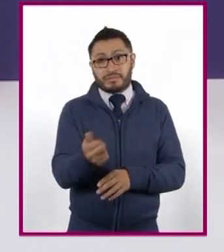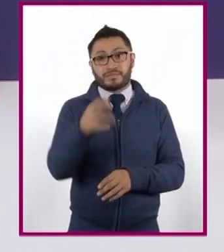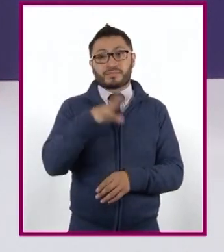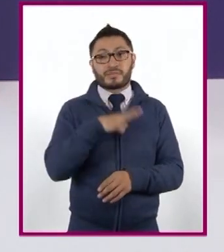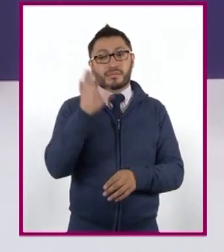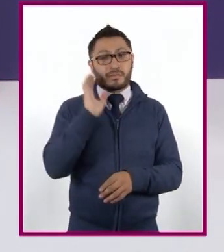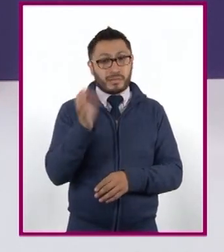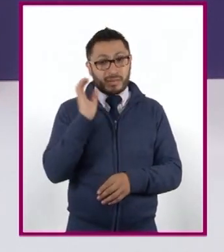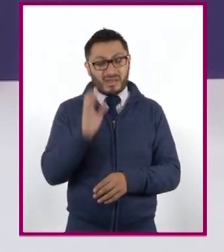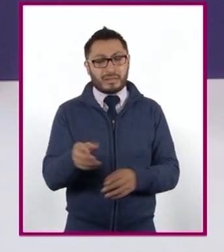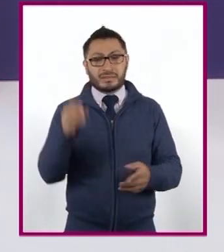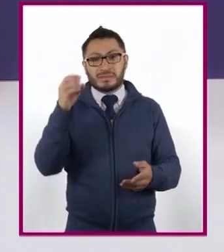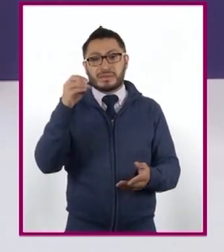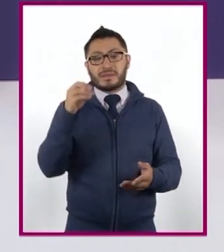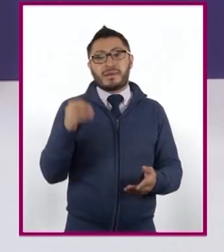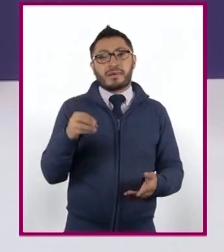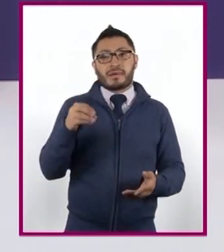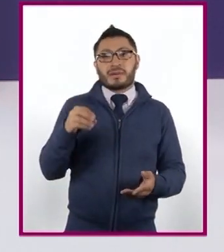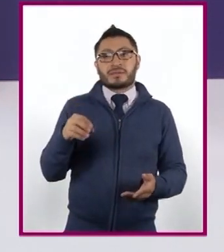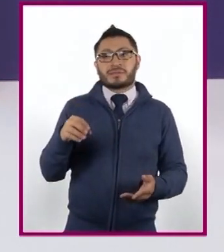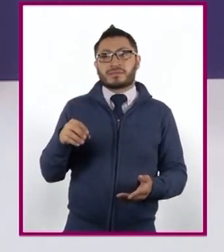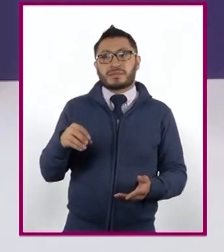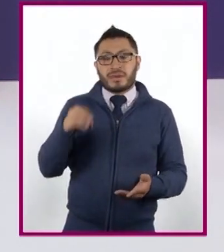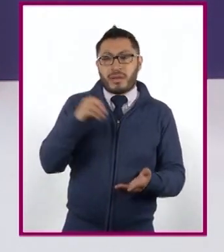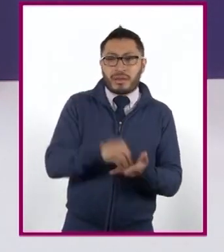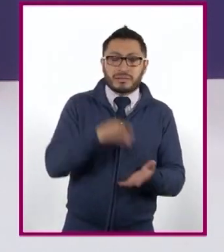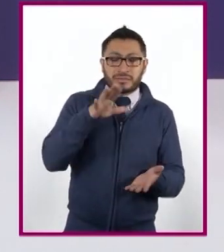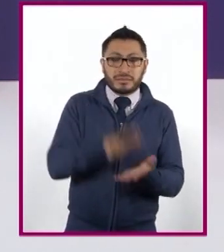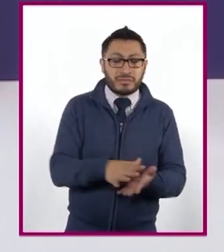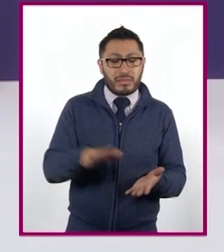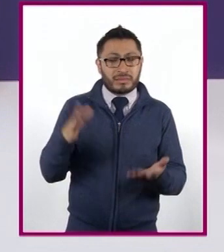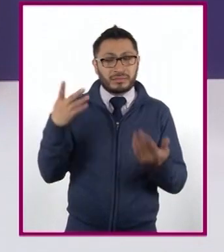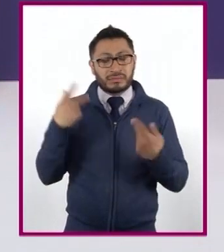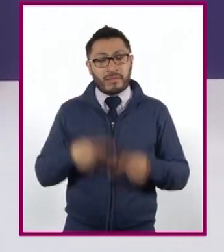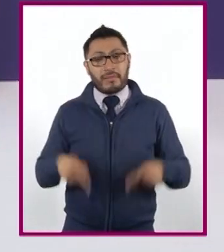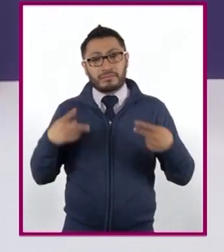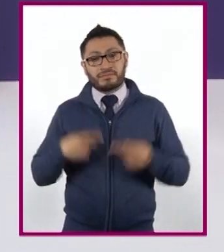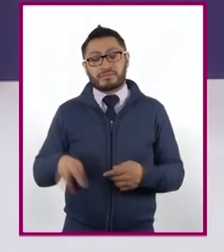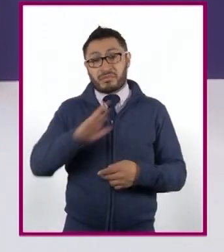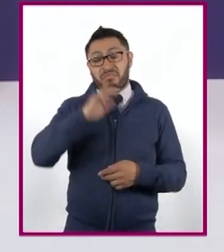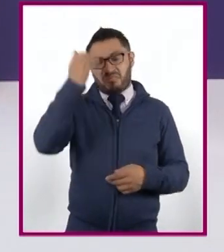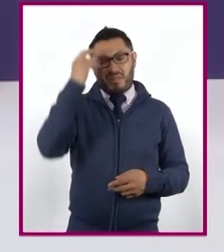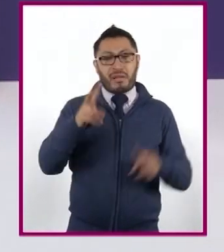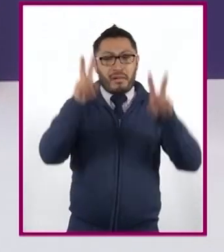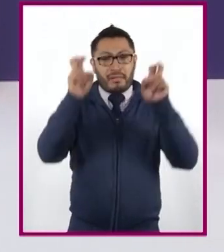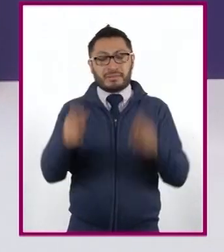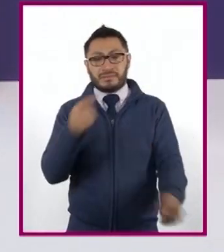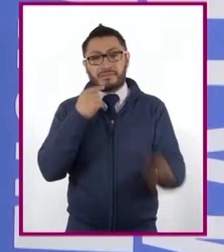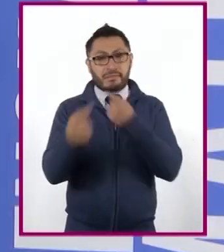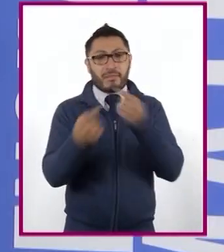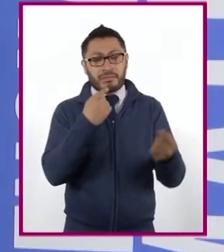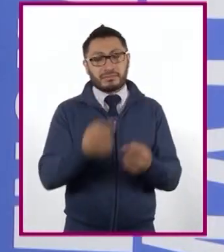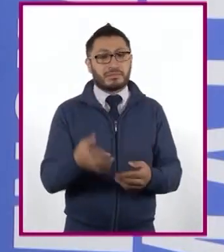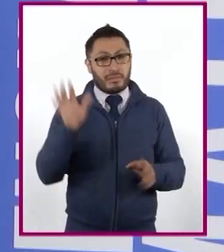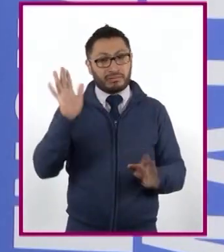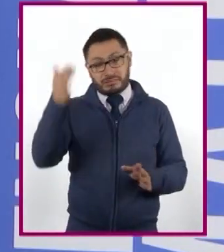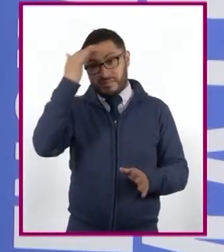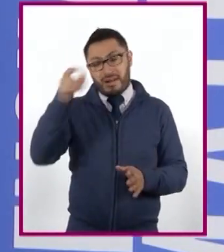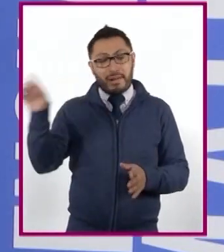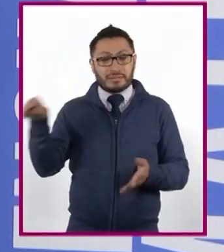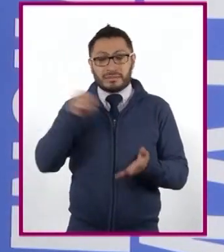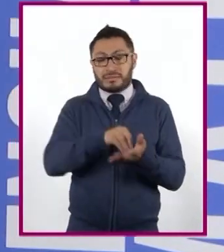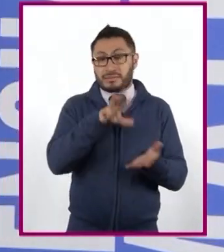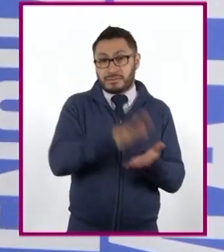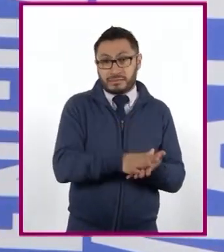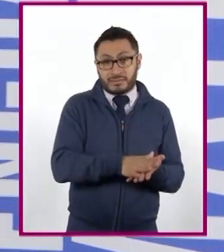es cuando se cita a un experto reconocido en el tema que se está discutiendo. Los argumentos